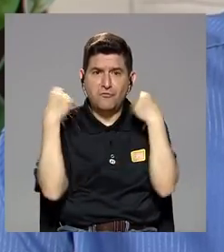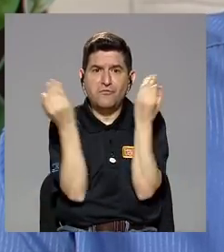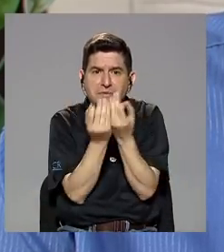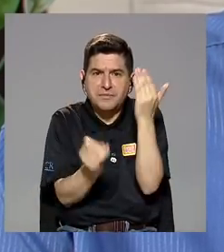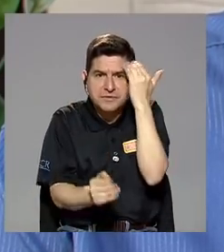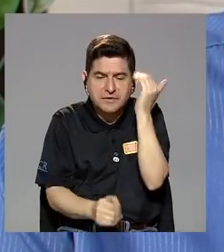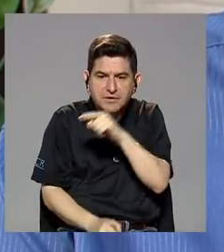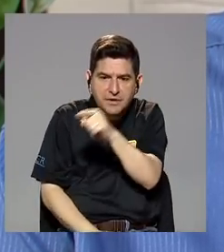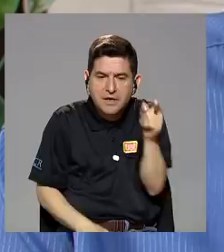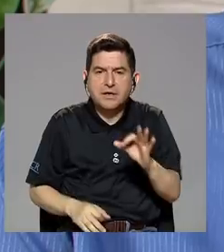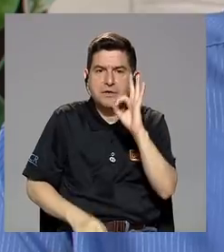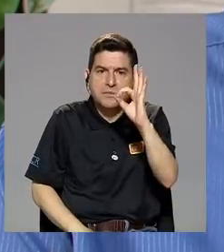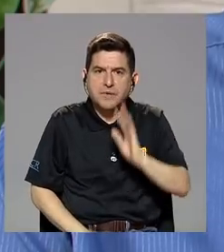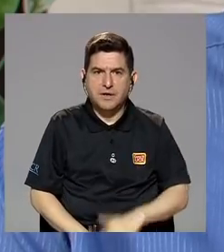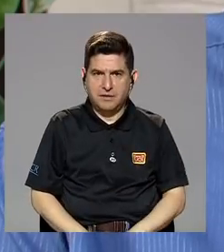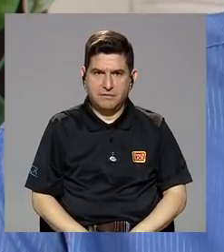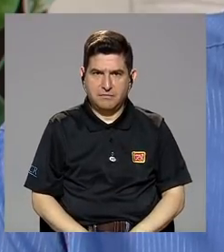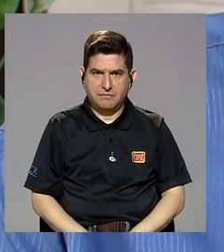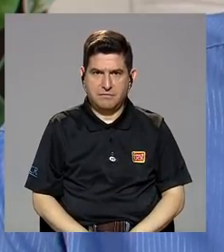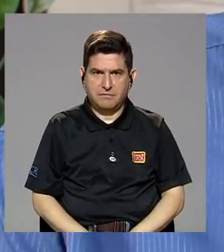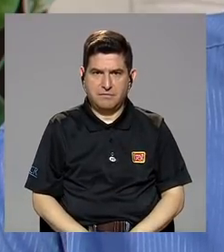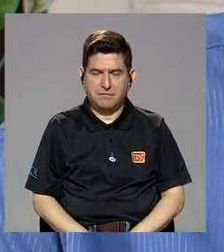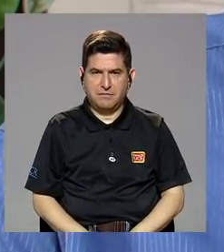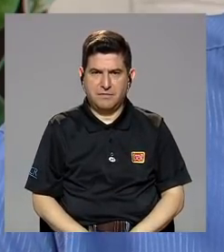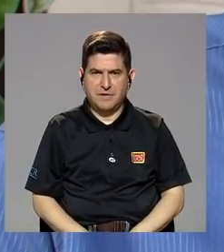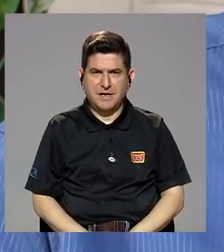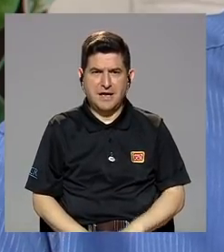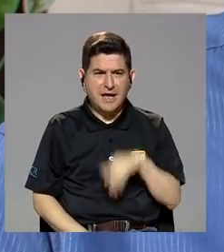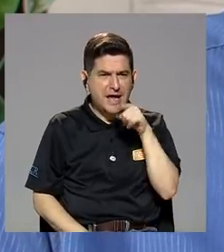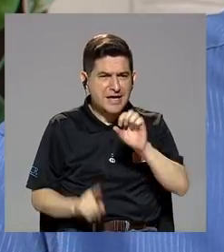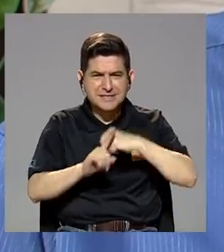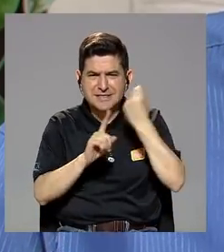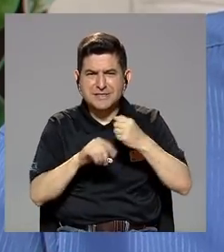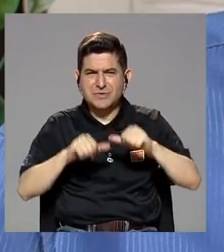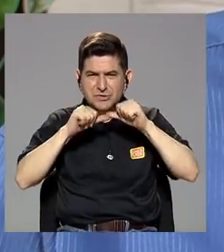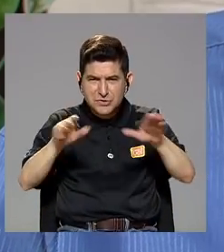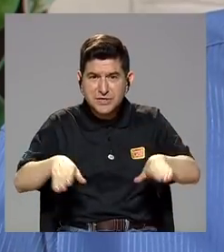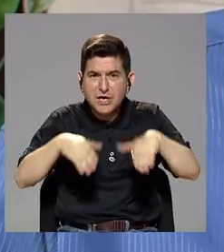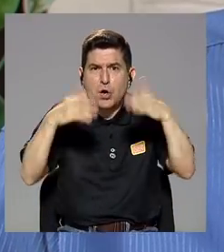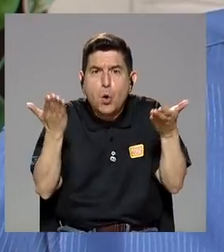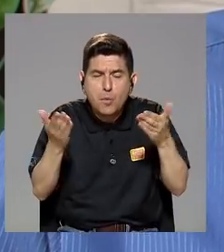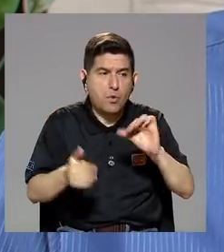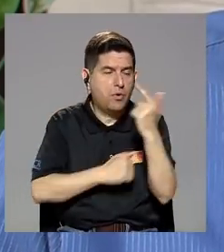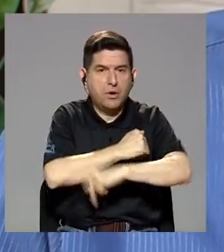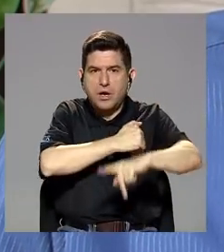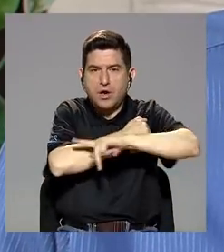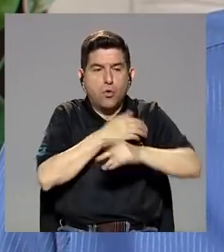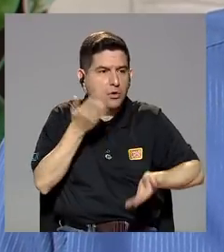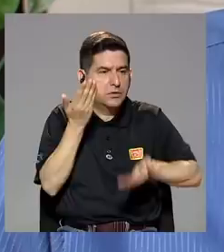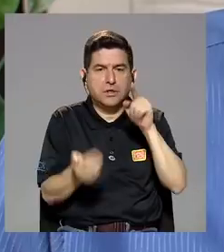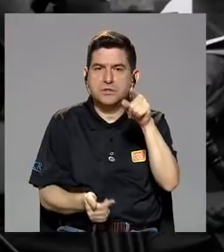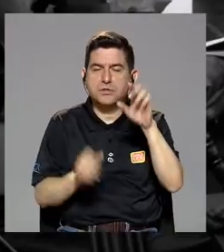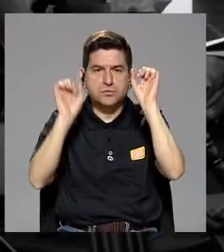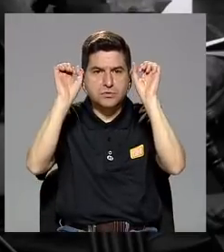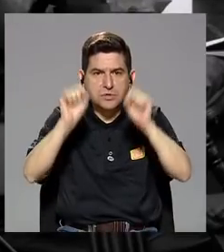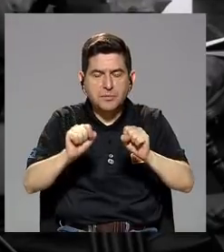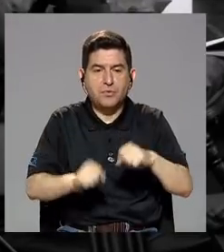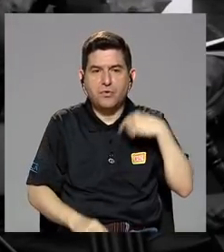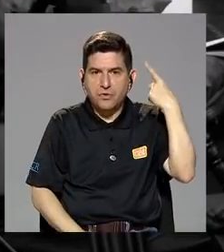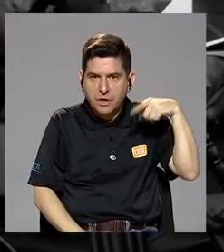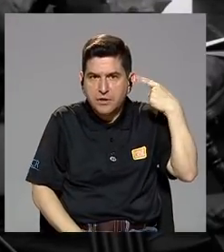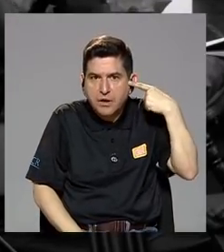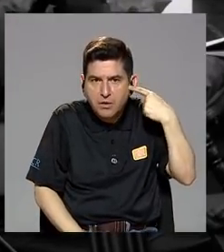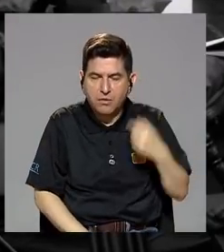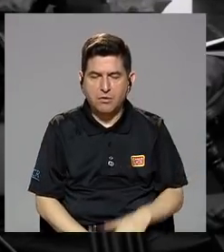familia saber qué es tan bien como cómo sobrellevar eso yo digo que en cualquier otro país seguramente usted se hubiese vuelto